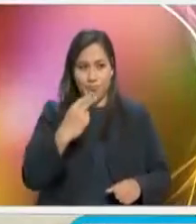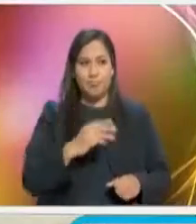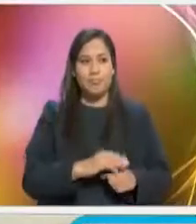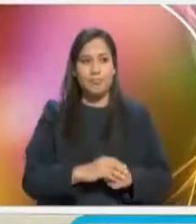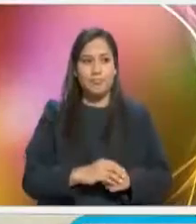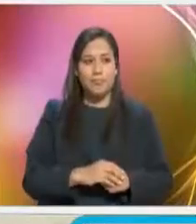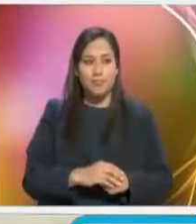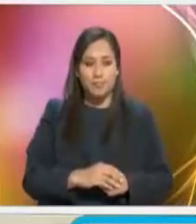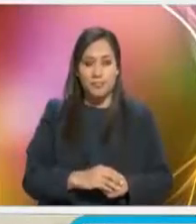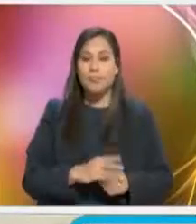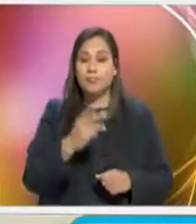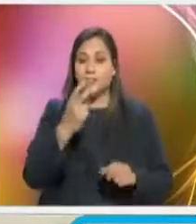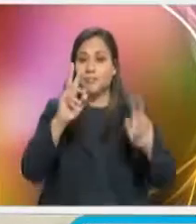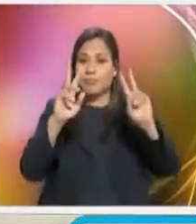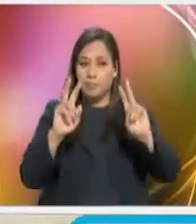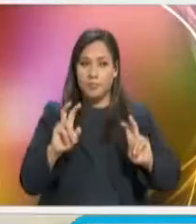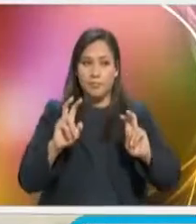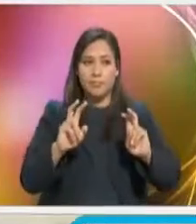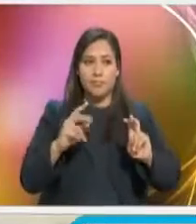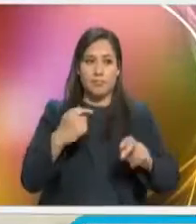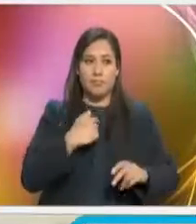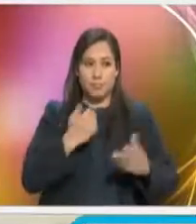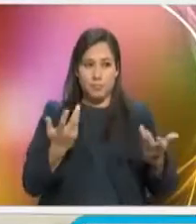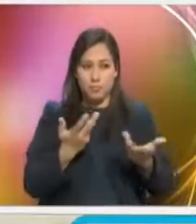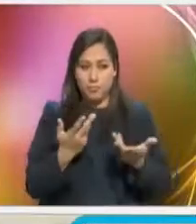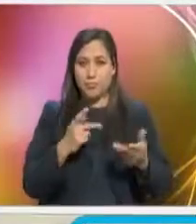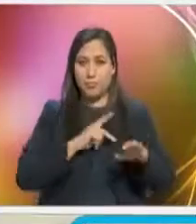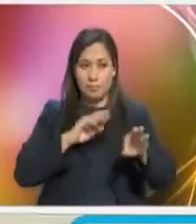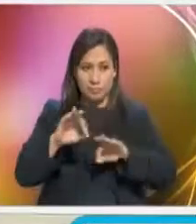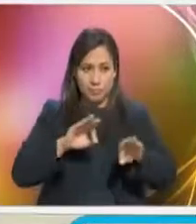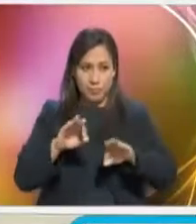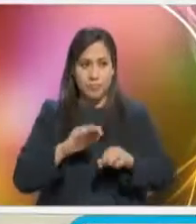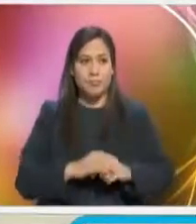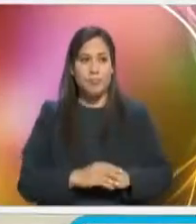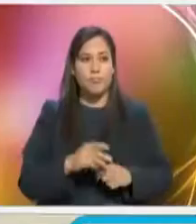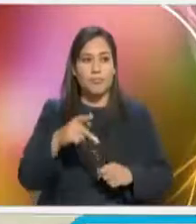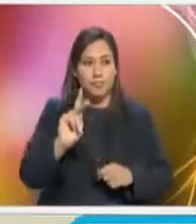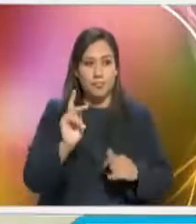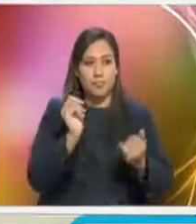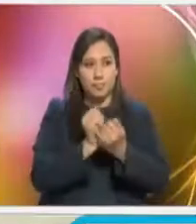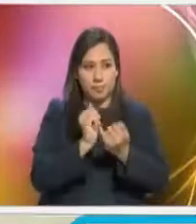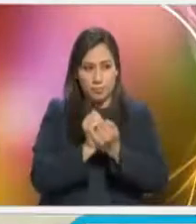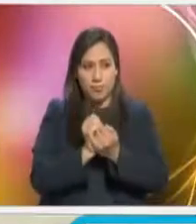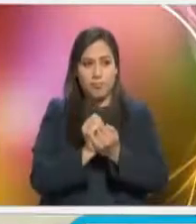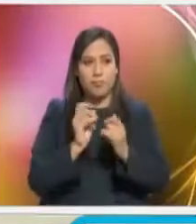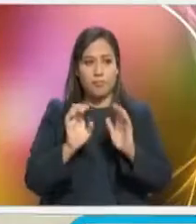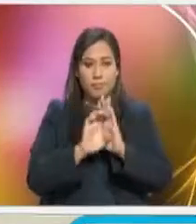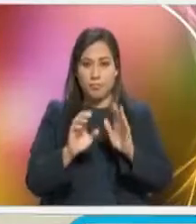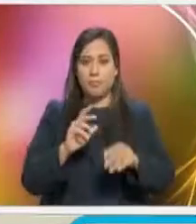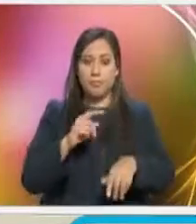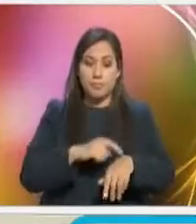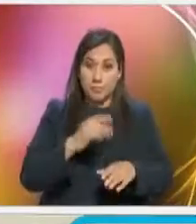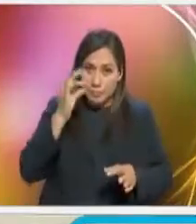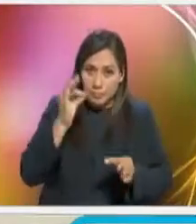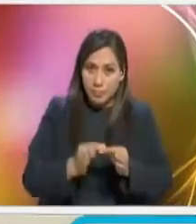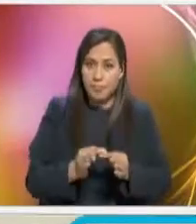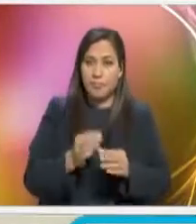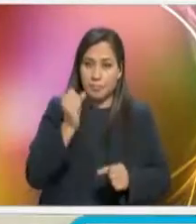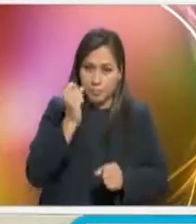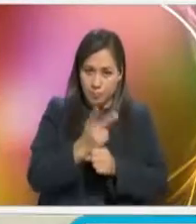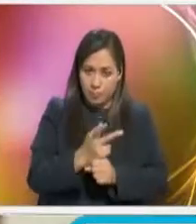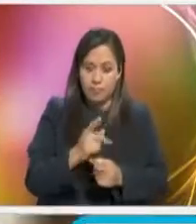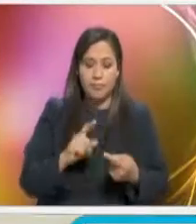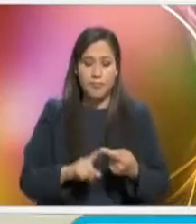habla con respecto a todo lo que hacemos en nuestro trabajo, pero también, bueno, cosas como nuestra puntualidad,